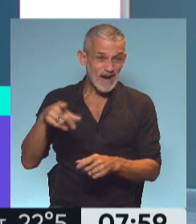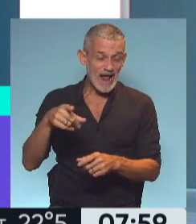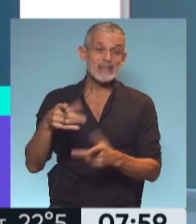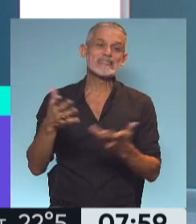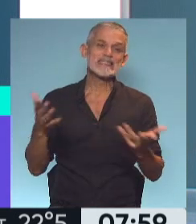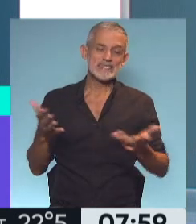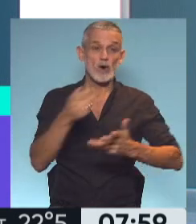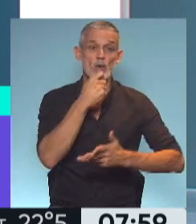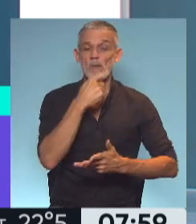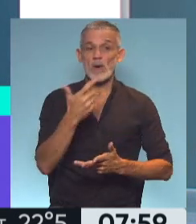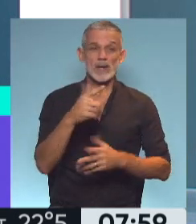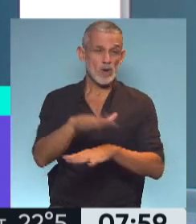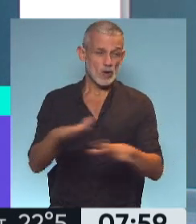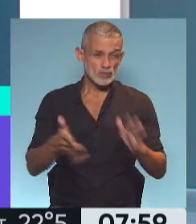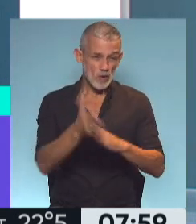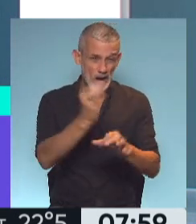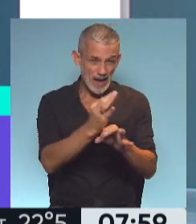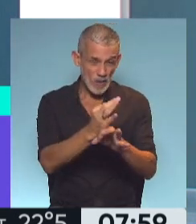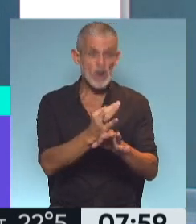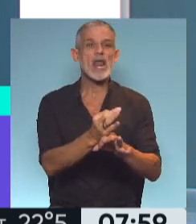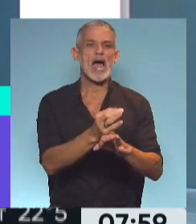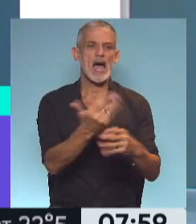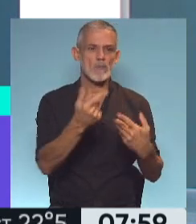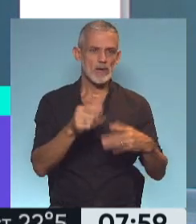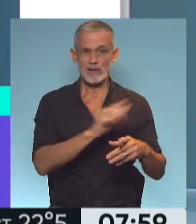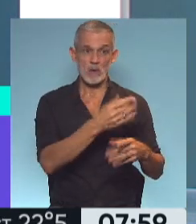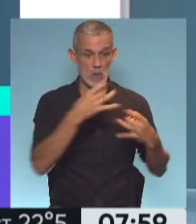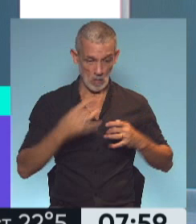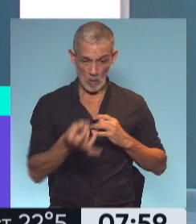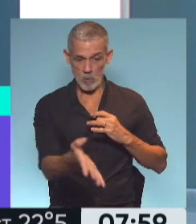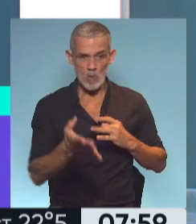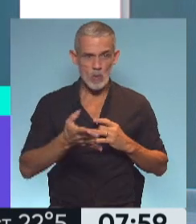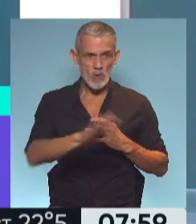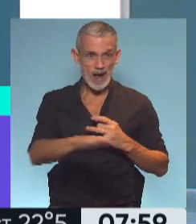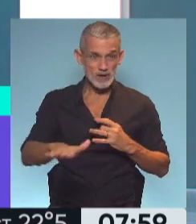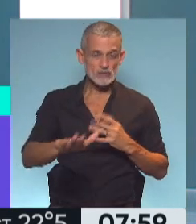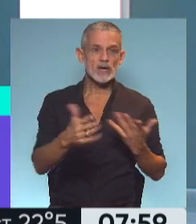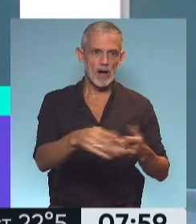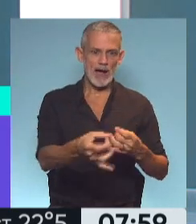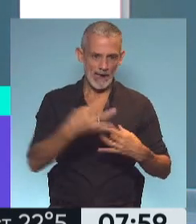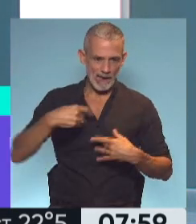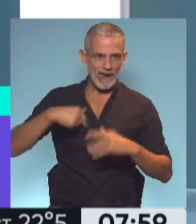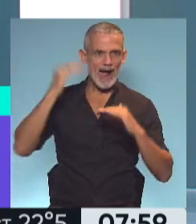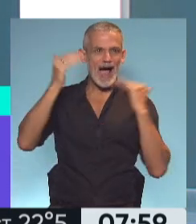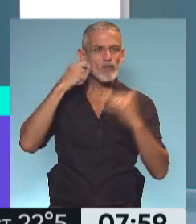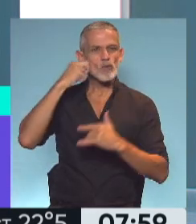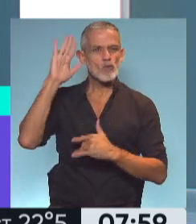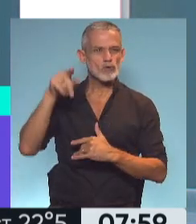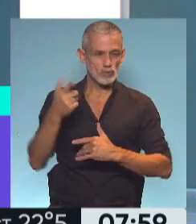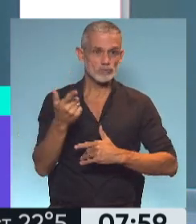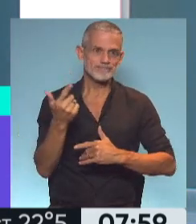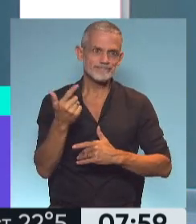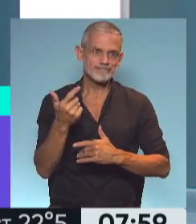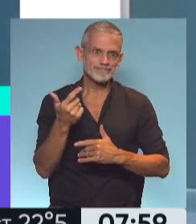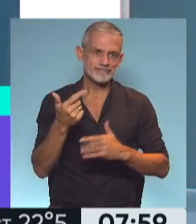través de, por ejemplo, los chicos que van a la escuela pueden, afectar a los adultos mayores que siguen siendo la